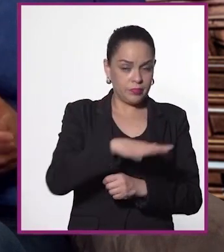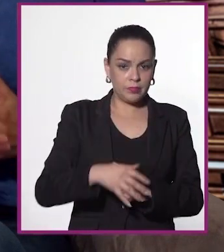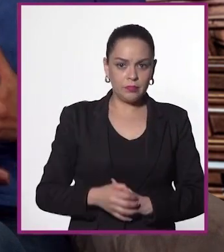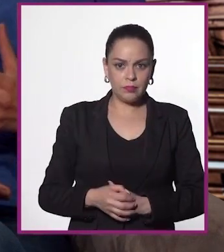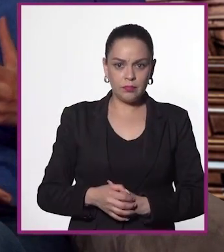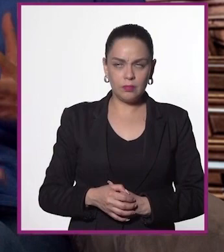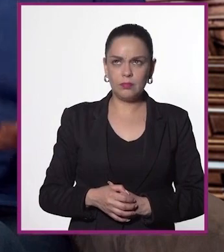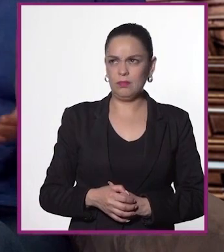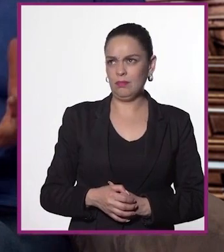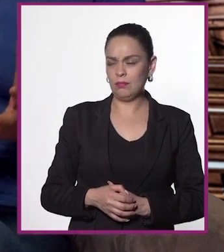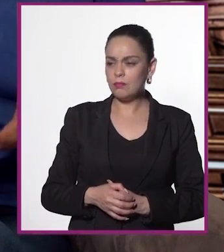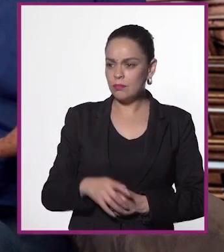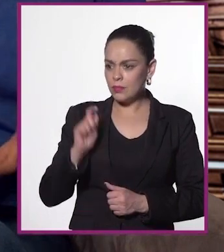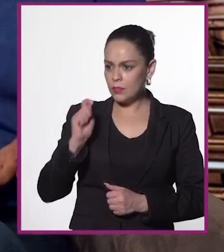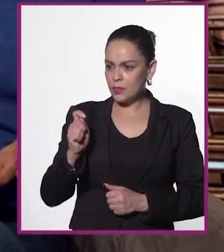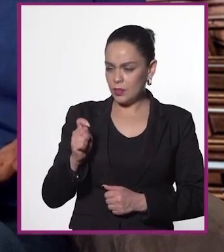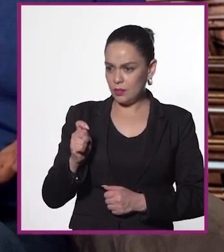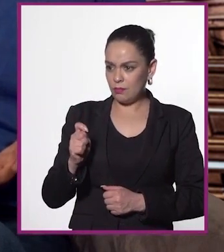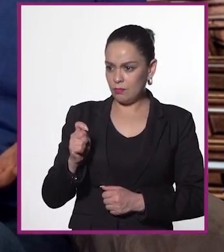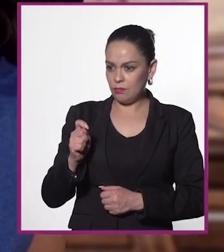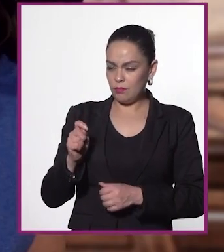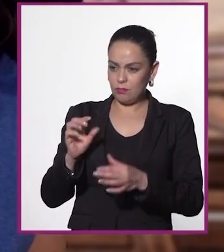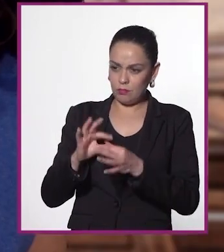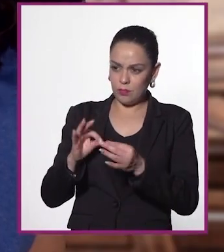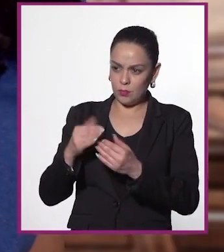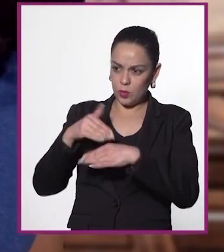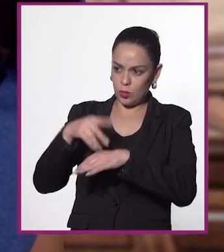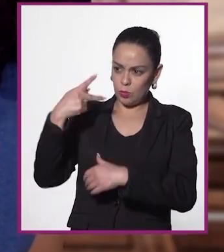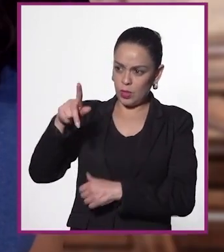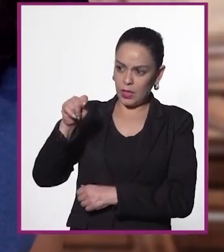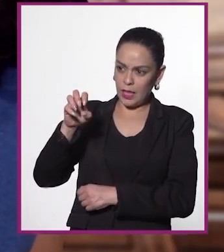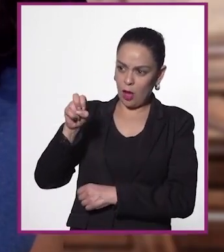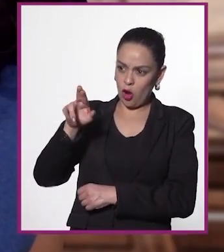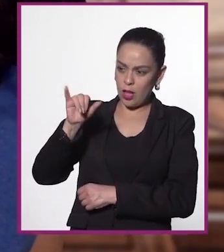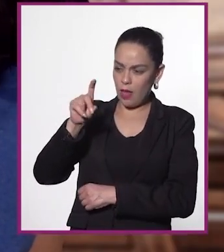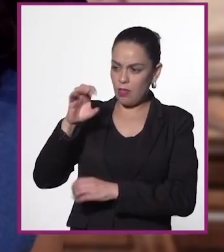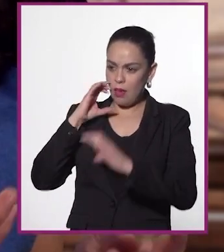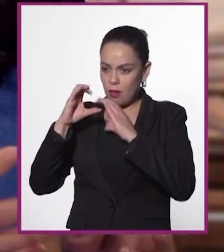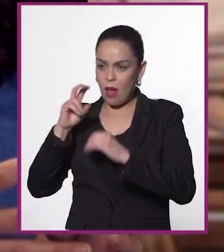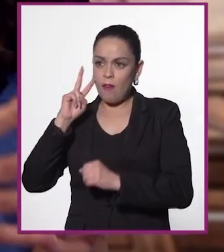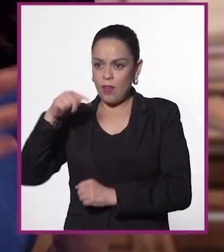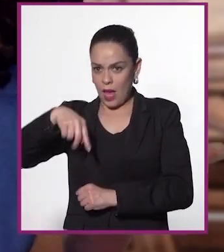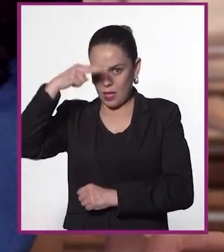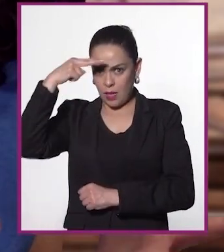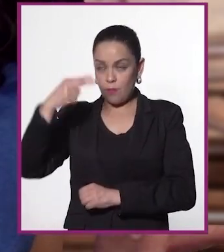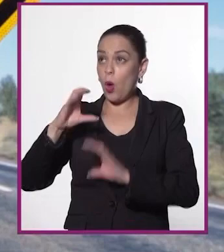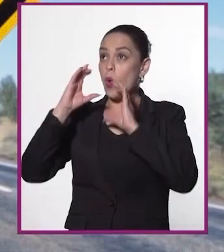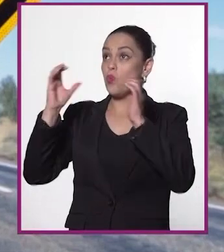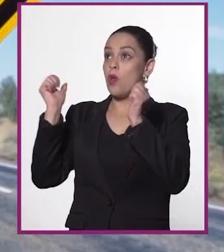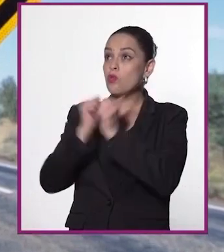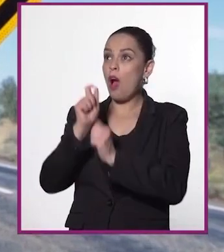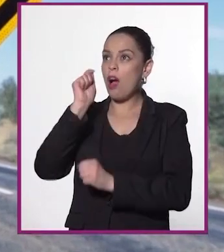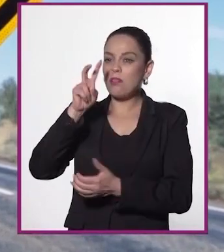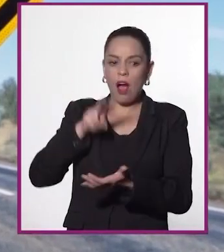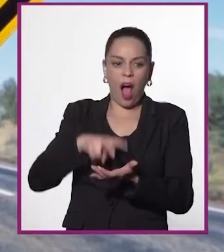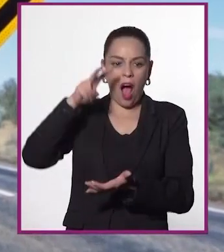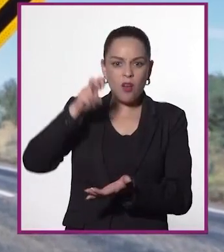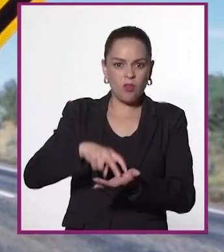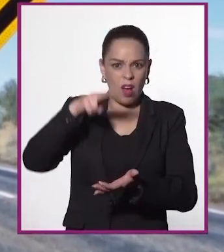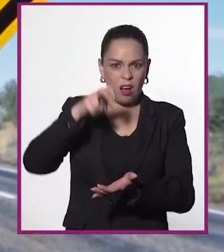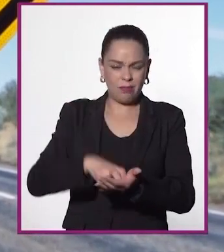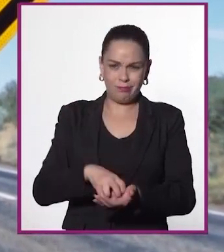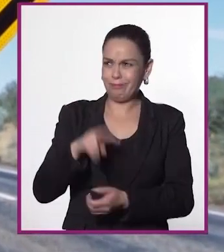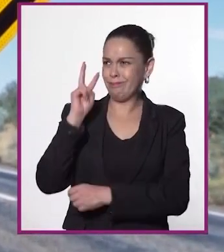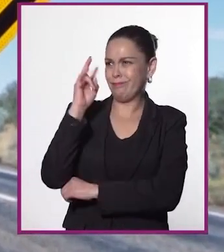es como cuando hablamos de su teoría de comunicación, ¿no? En la que si en México vemos un cartel de cuidado con los canguros, nos parecería algo